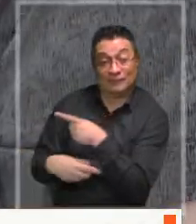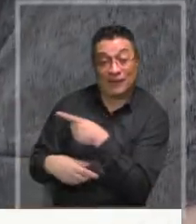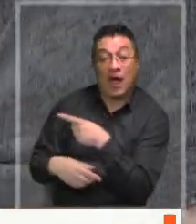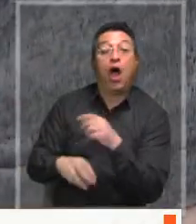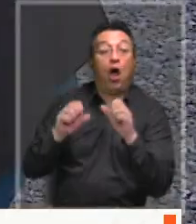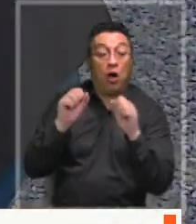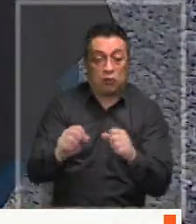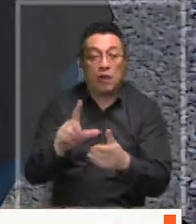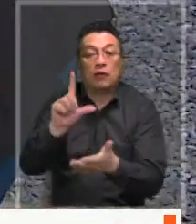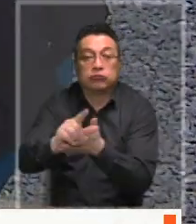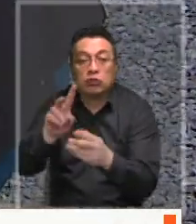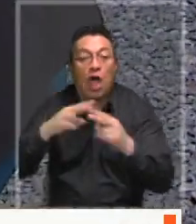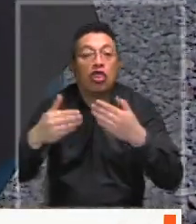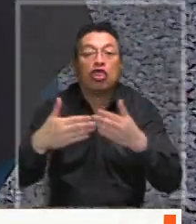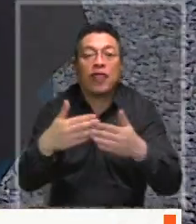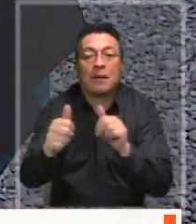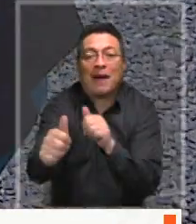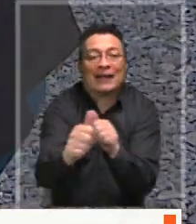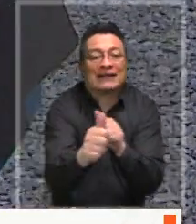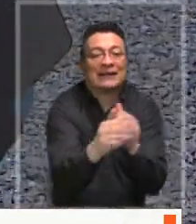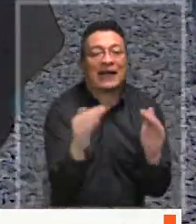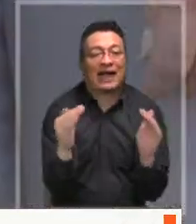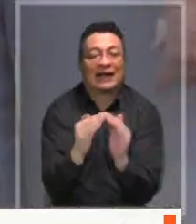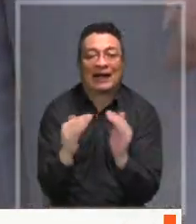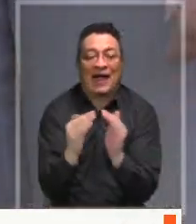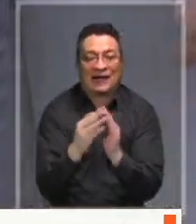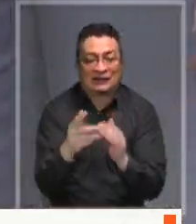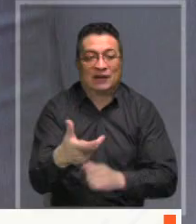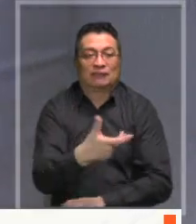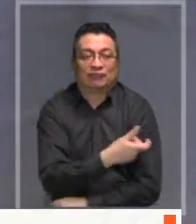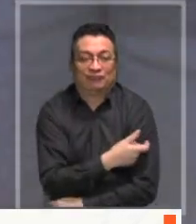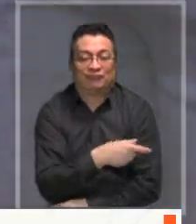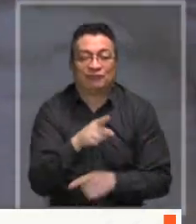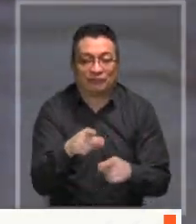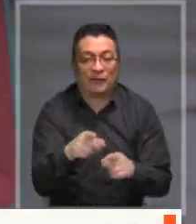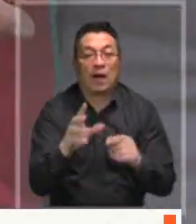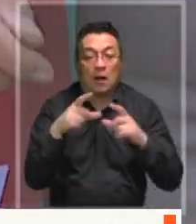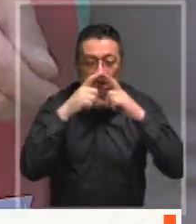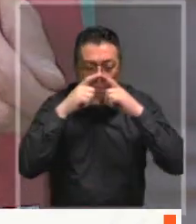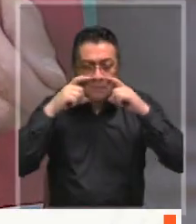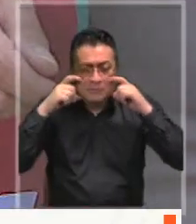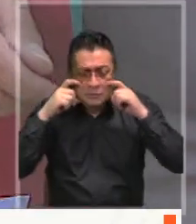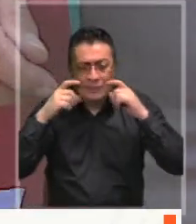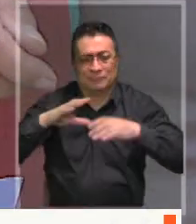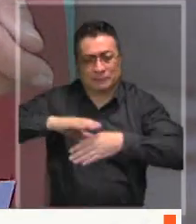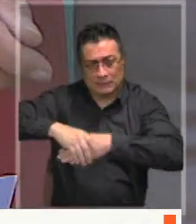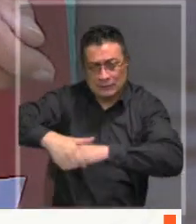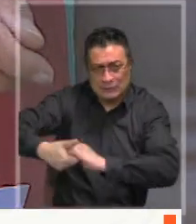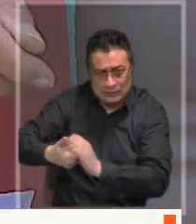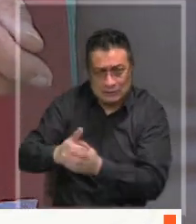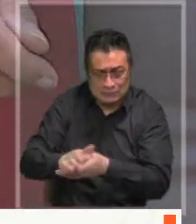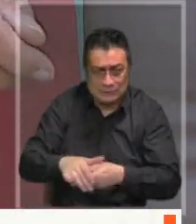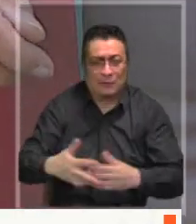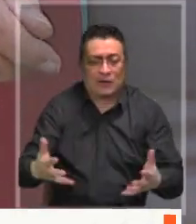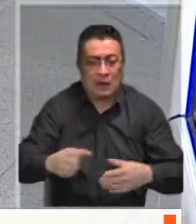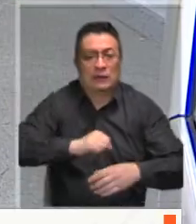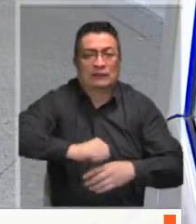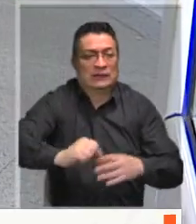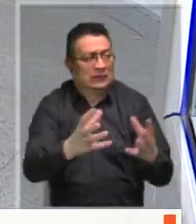de vacunación más cercano a su domicilio. El uso de mascarilla, lavar frecuentemente las manos y evitar